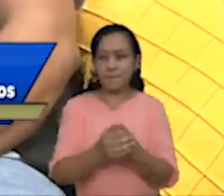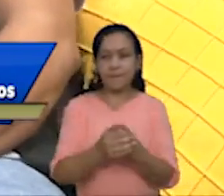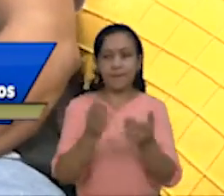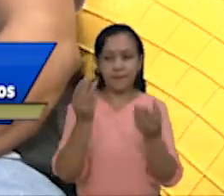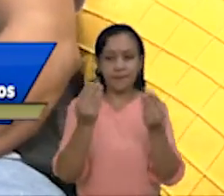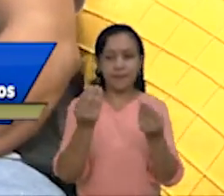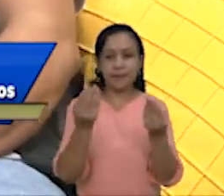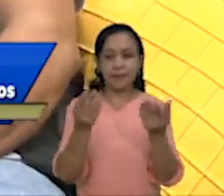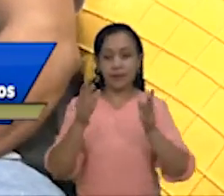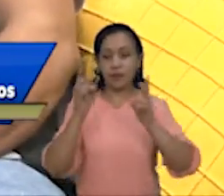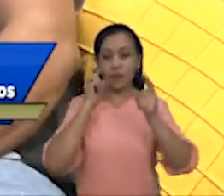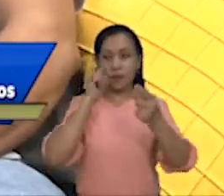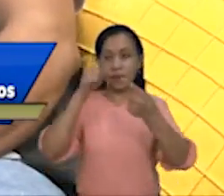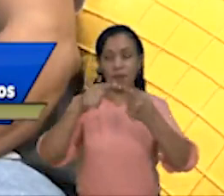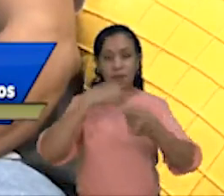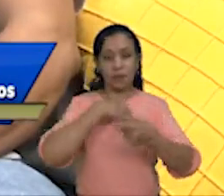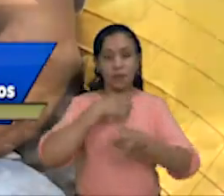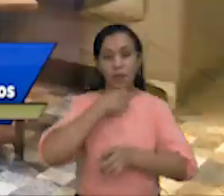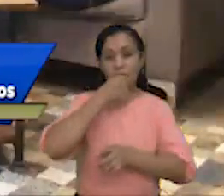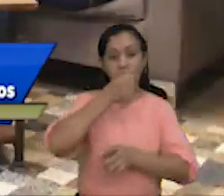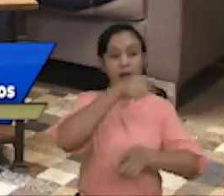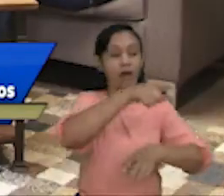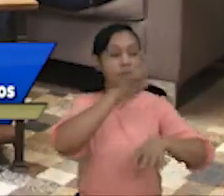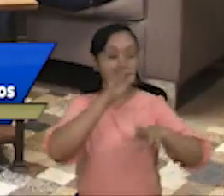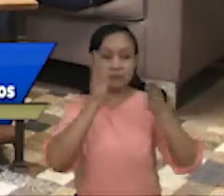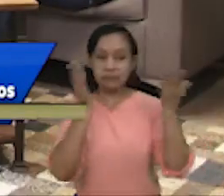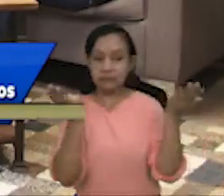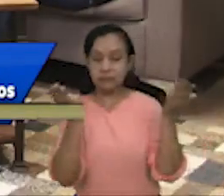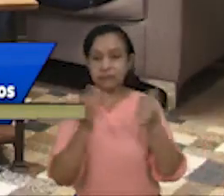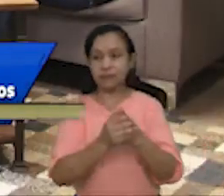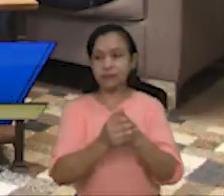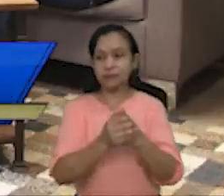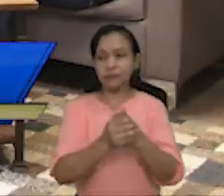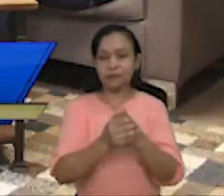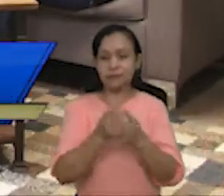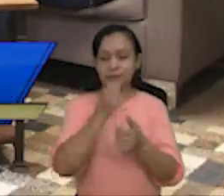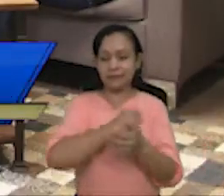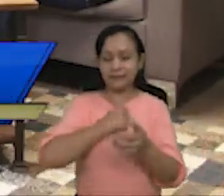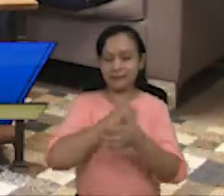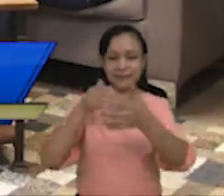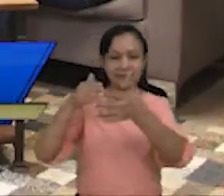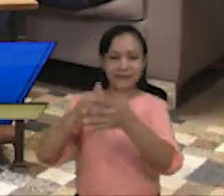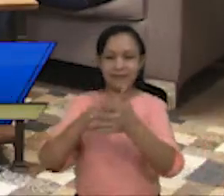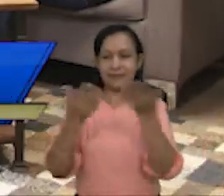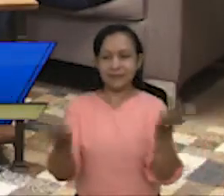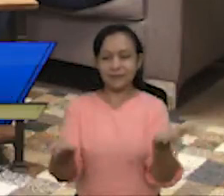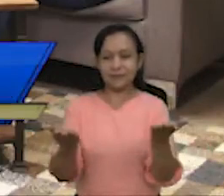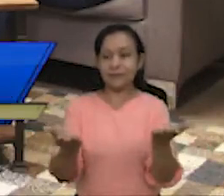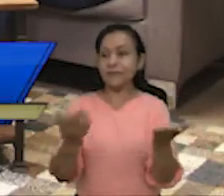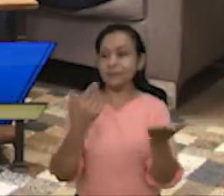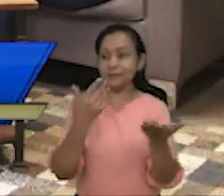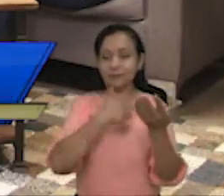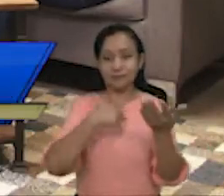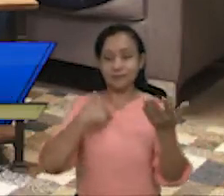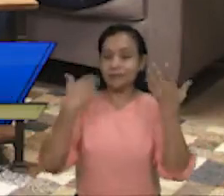noticia, o sea, muchos cumplen el objetivo de que ellos son la noticia. Sí. Y ya te interrumpí, José Leonel, no, pero no es bien. Que quieren, se edifican